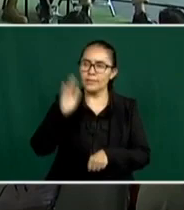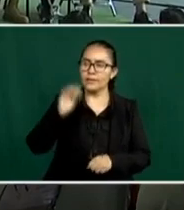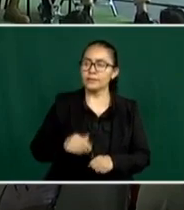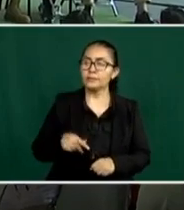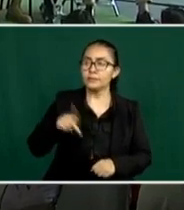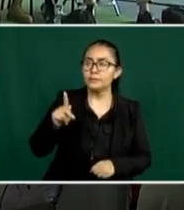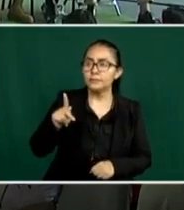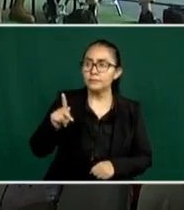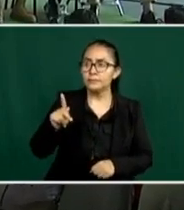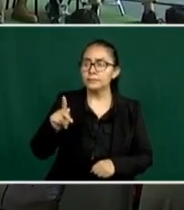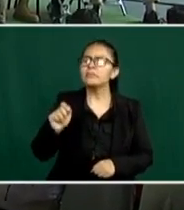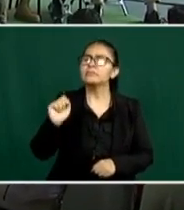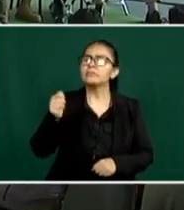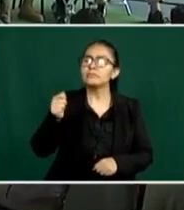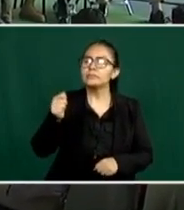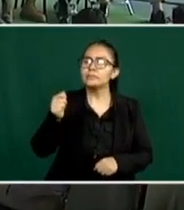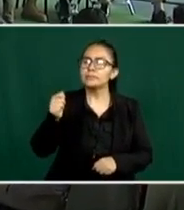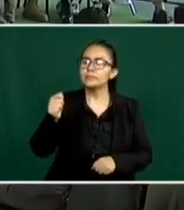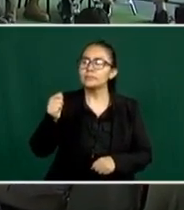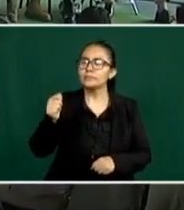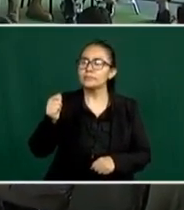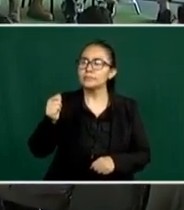Pero no significa